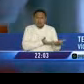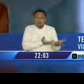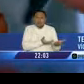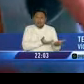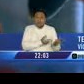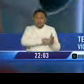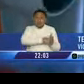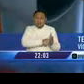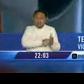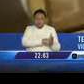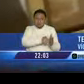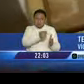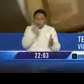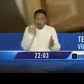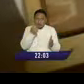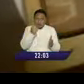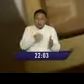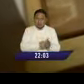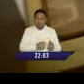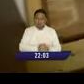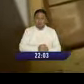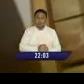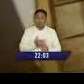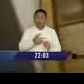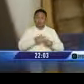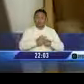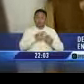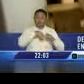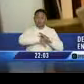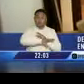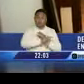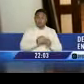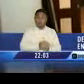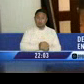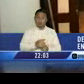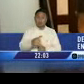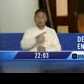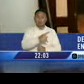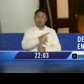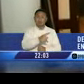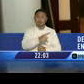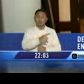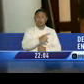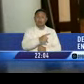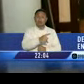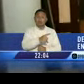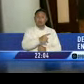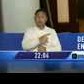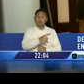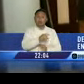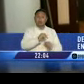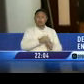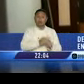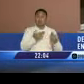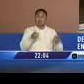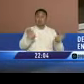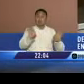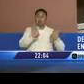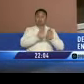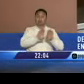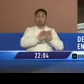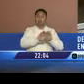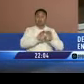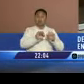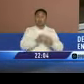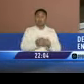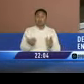sin forzar las puertas. Desde el momento en el que les robaron, la puerta permanece así, cerrada con muebles de madera, para